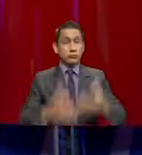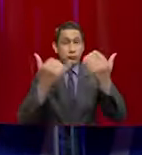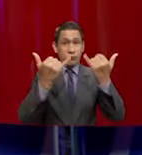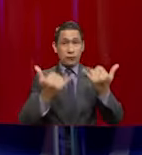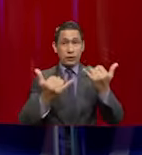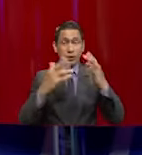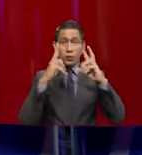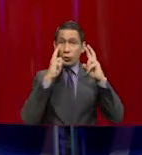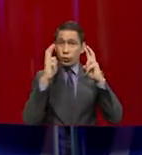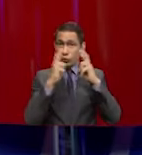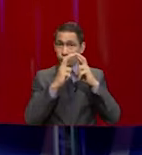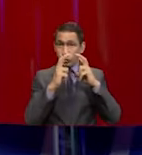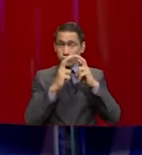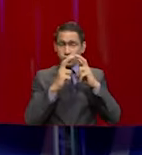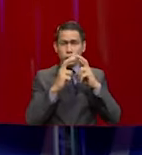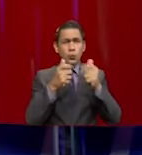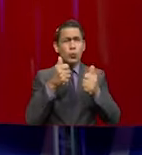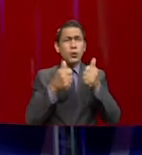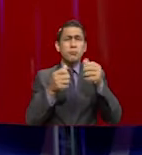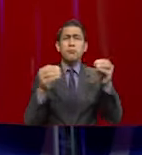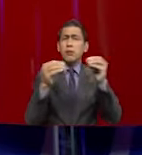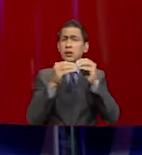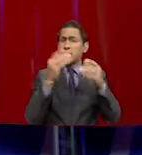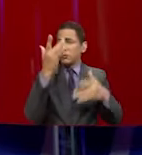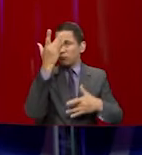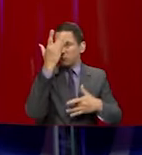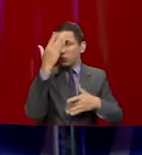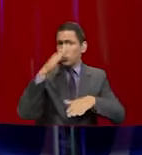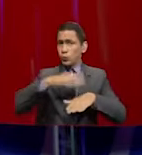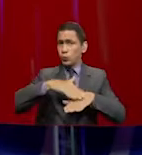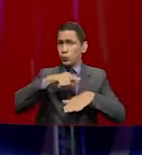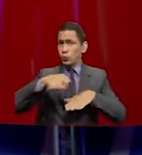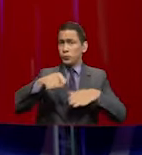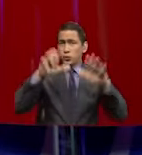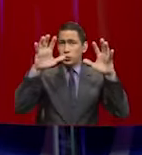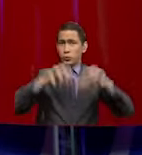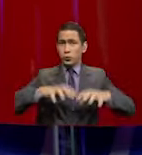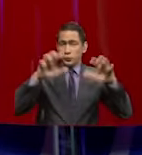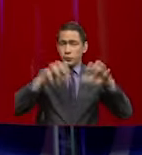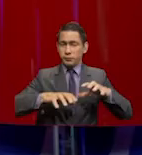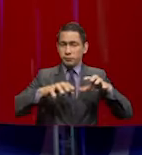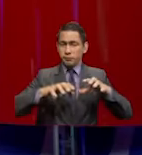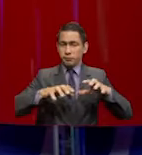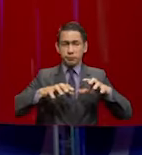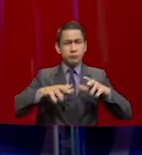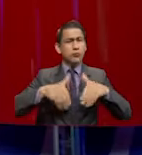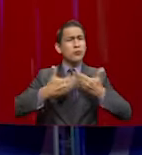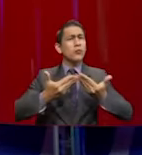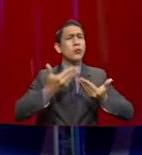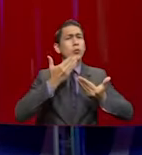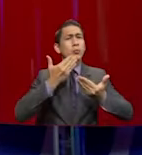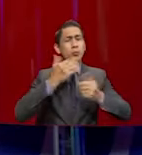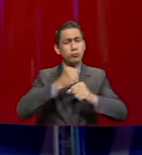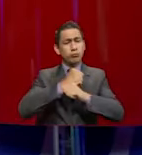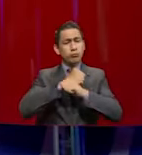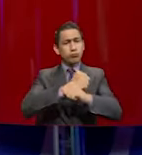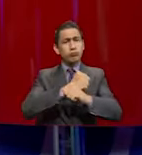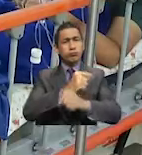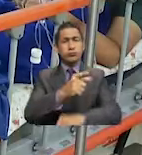A conocer cuáles son las enfermedades más recurrentes en esta época invernal y cómo prevenirlas.